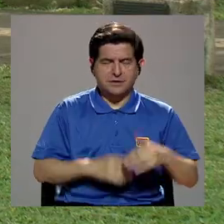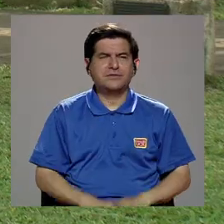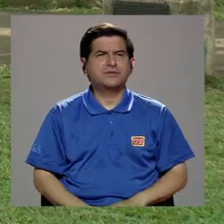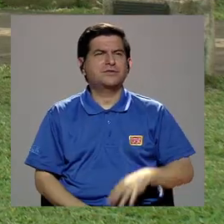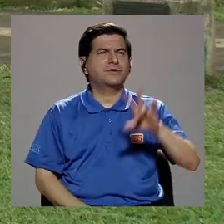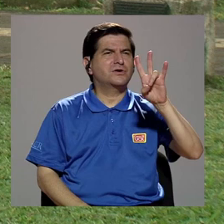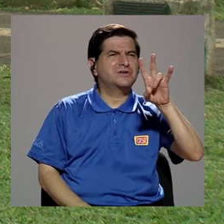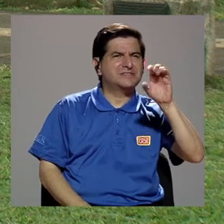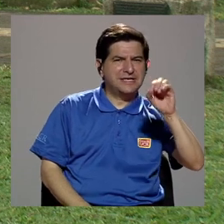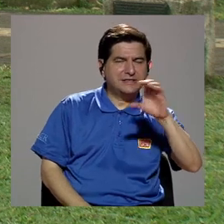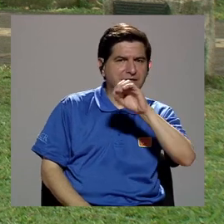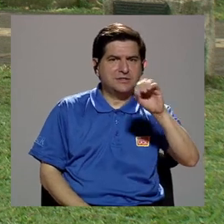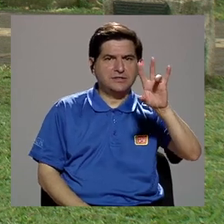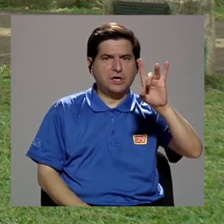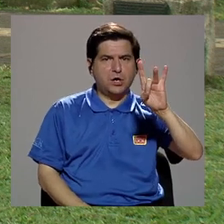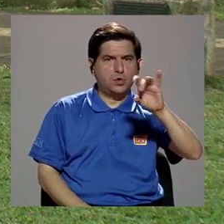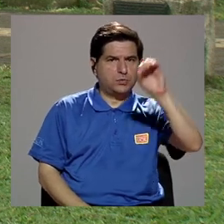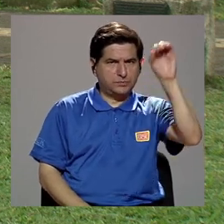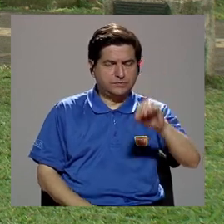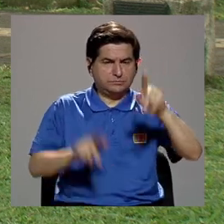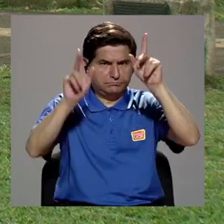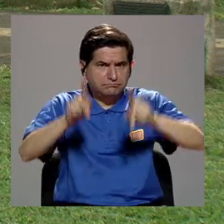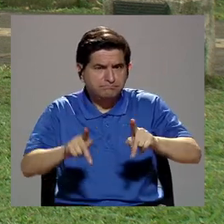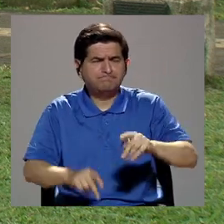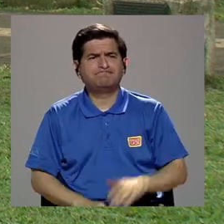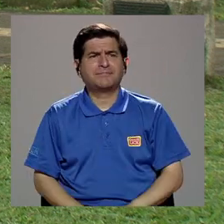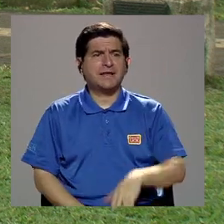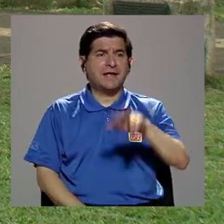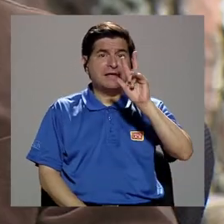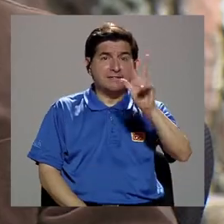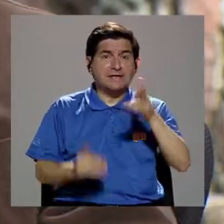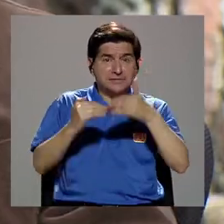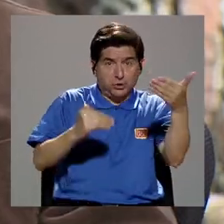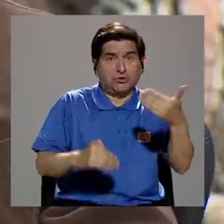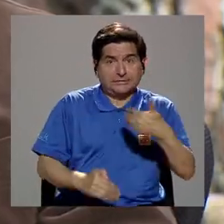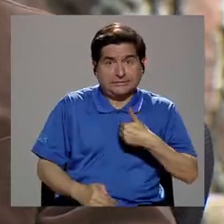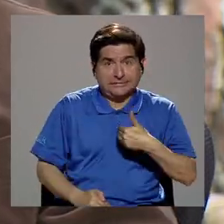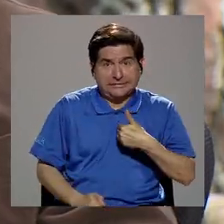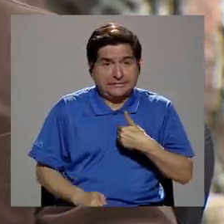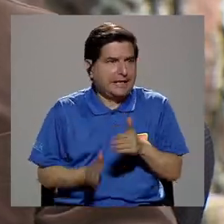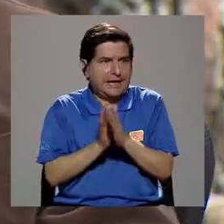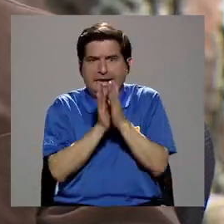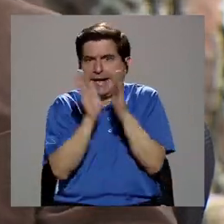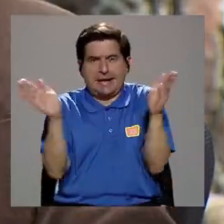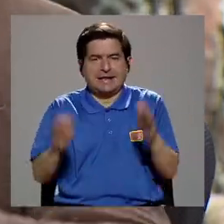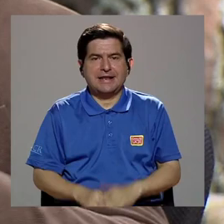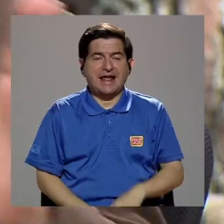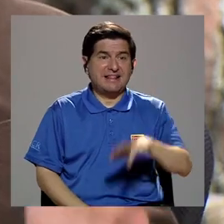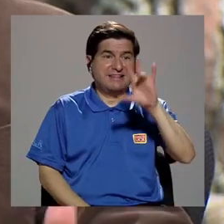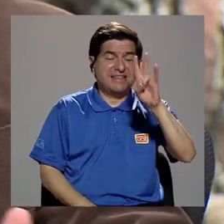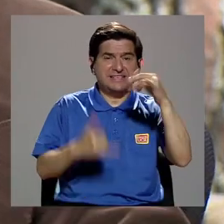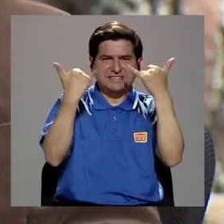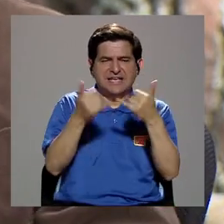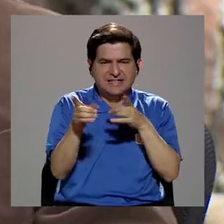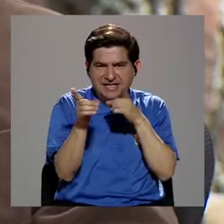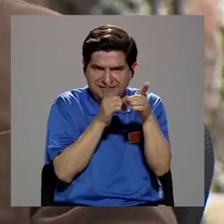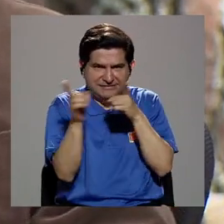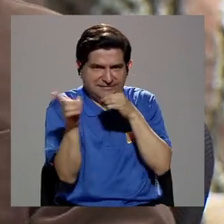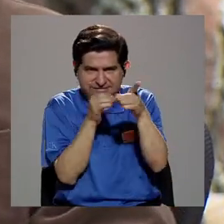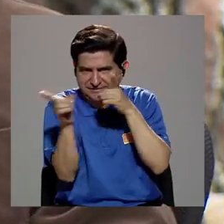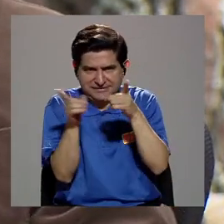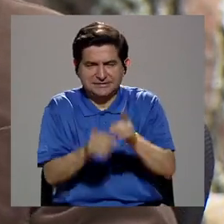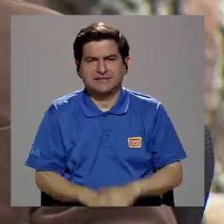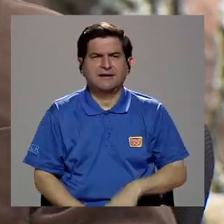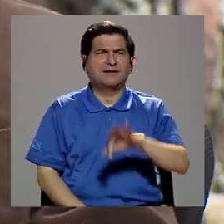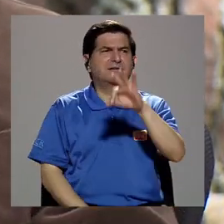el 70-80% de estas personas tienden a tener al menos 3 cosas, en general de 7 que se han logrado